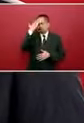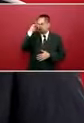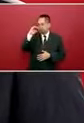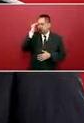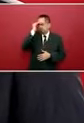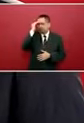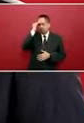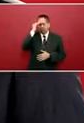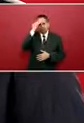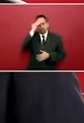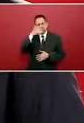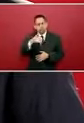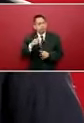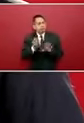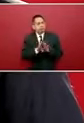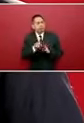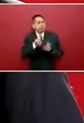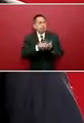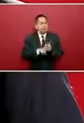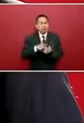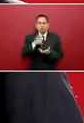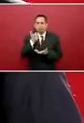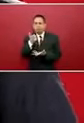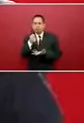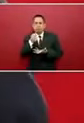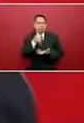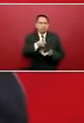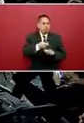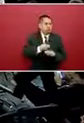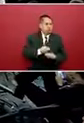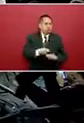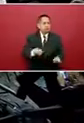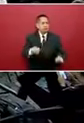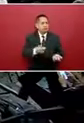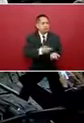cómo se están distribuyendo los